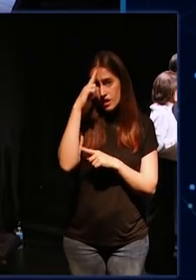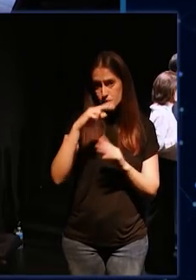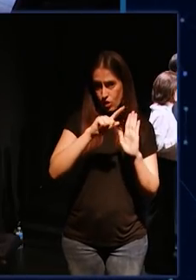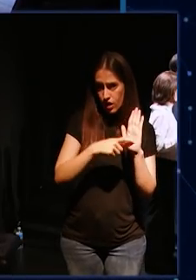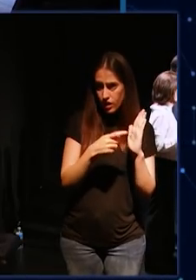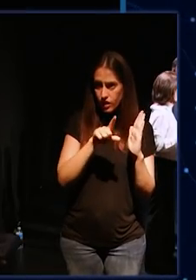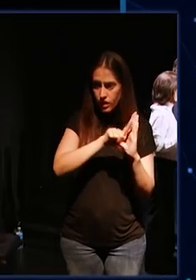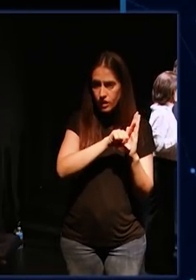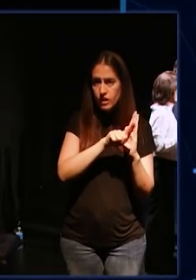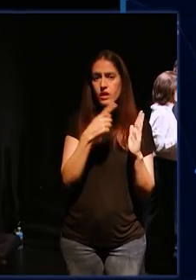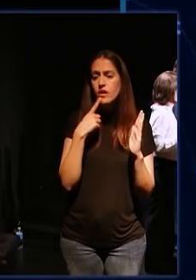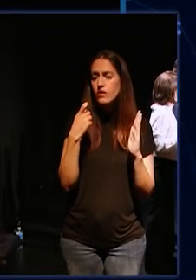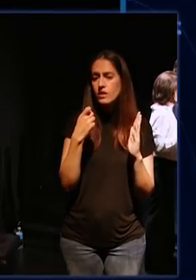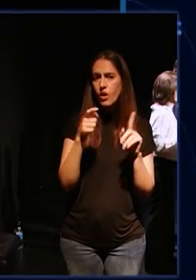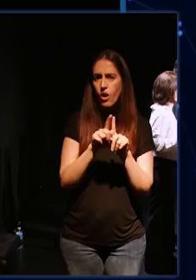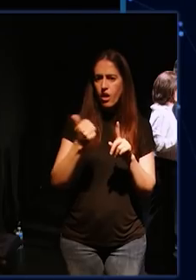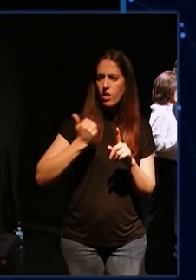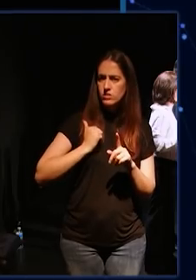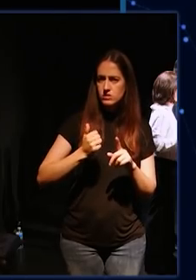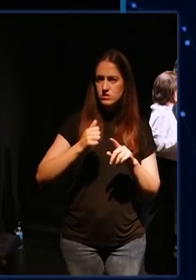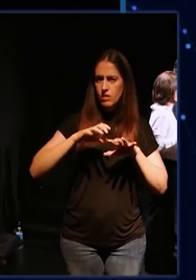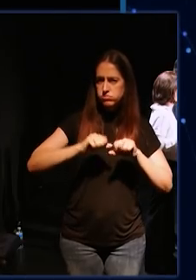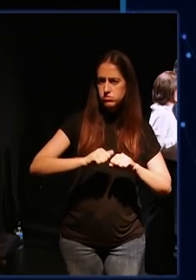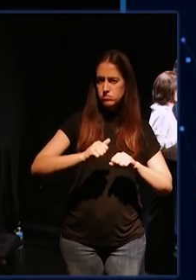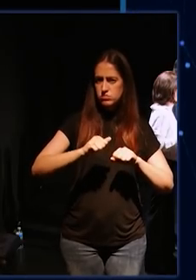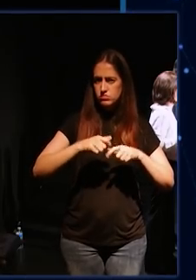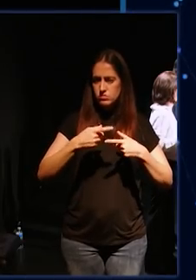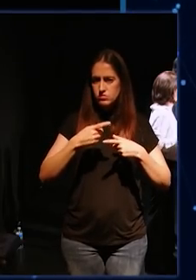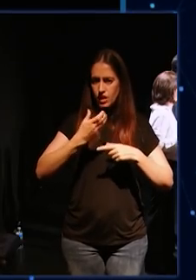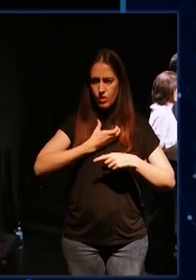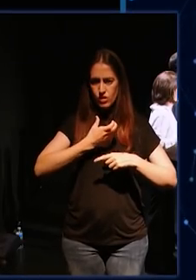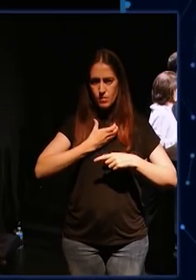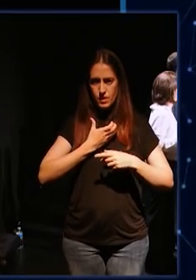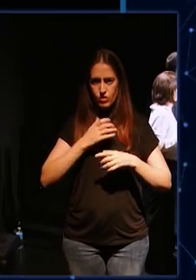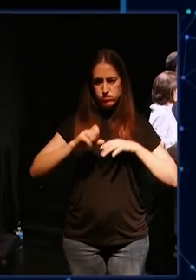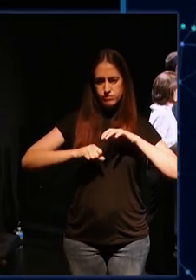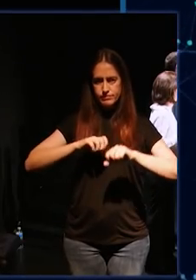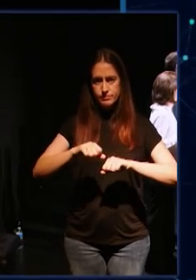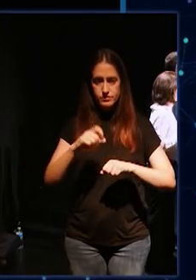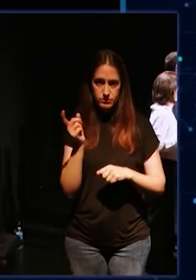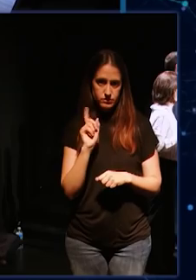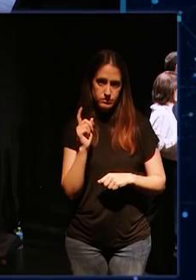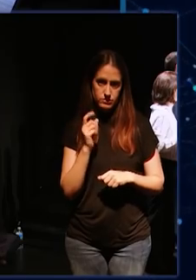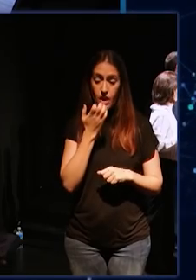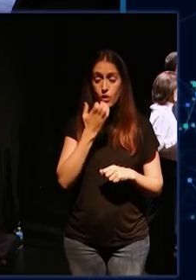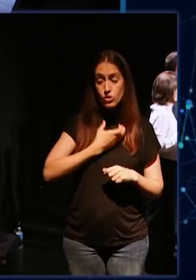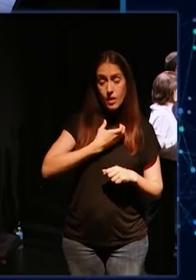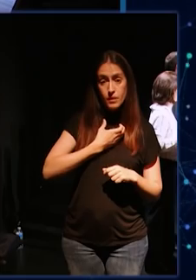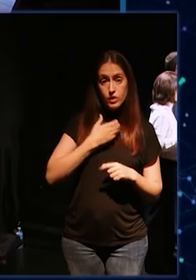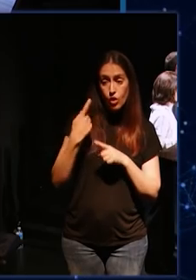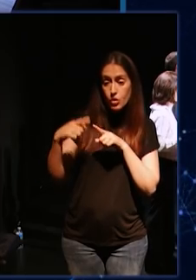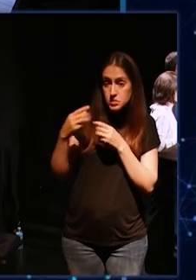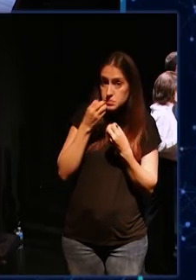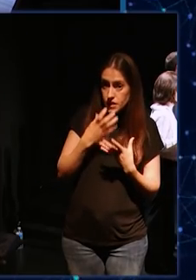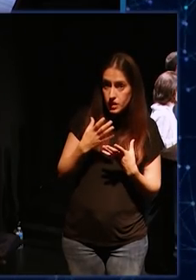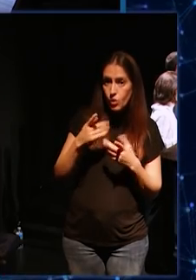de no abusar del poder institucional que tiene el ayuntamiento. Oiga, en las cosas buenas que hacen, mire,